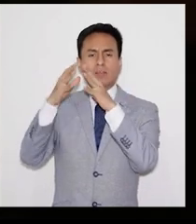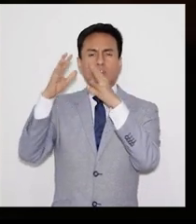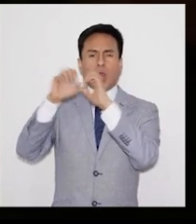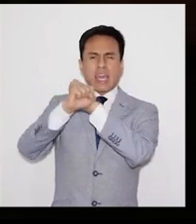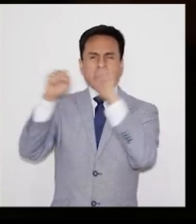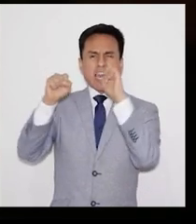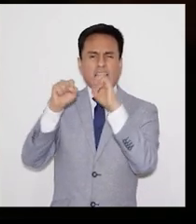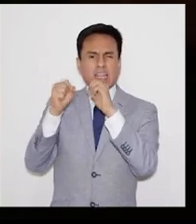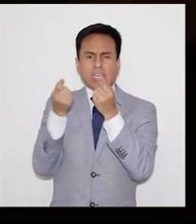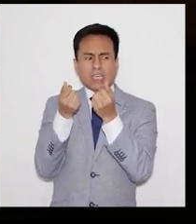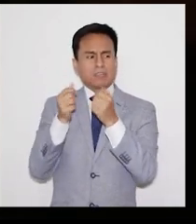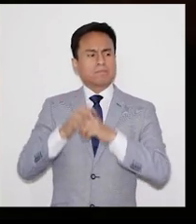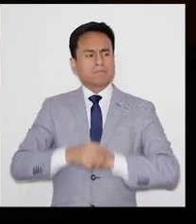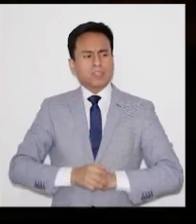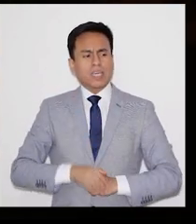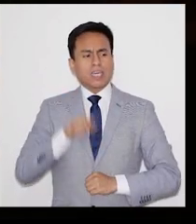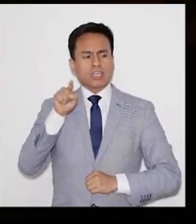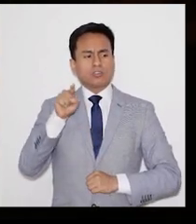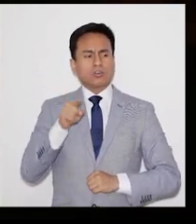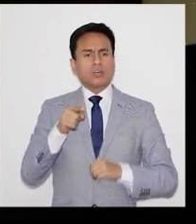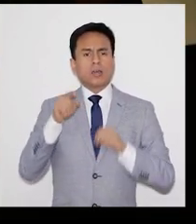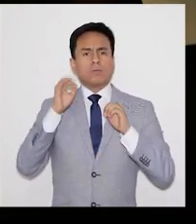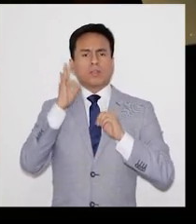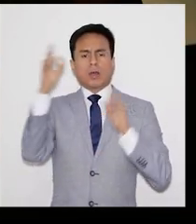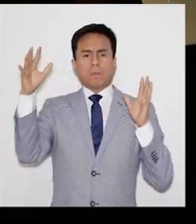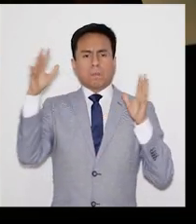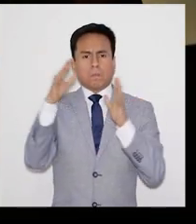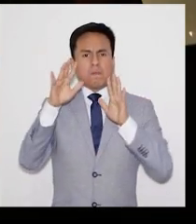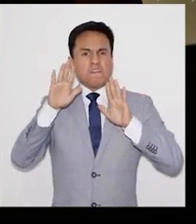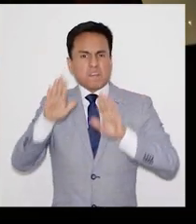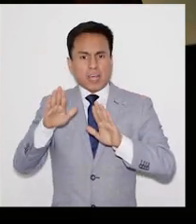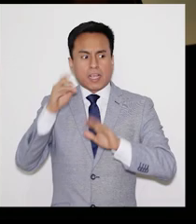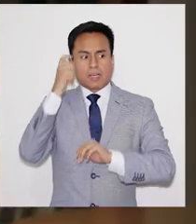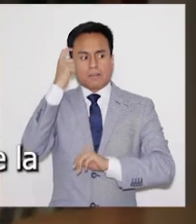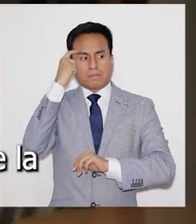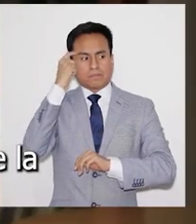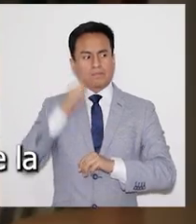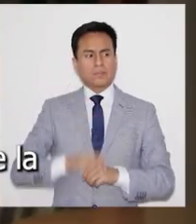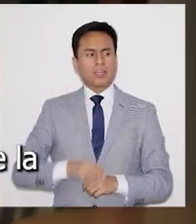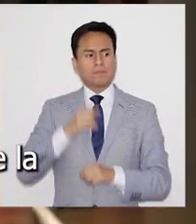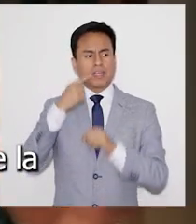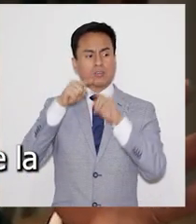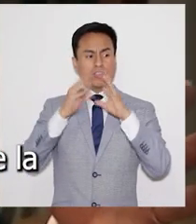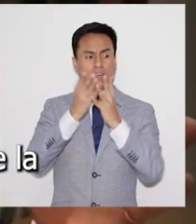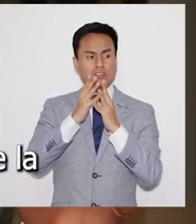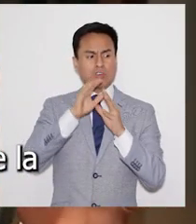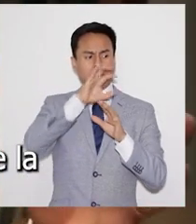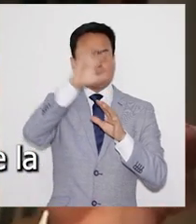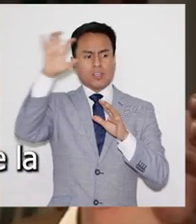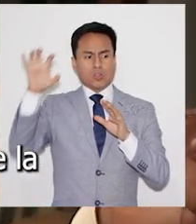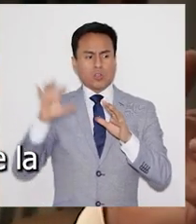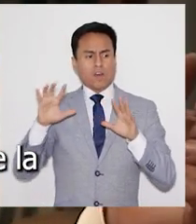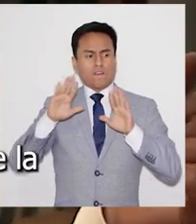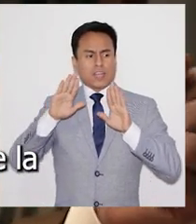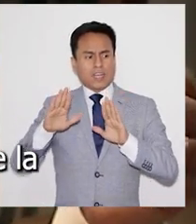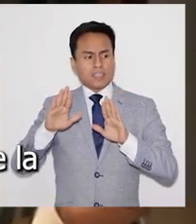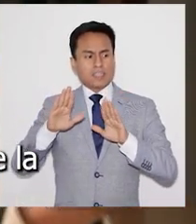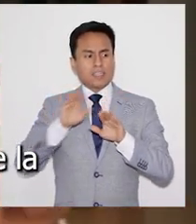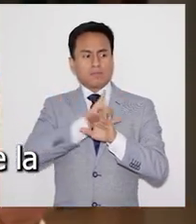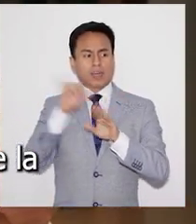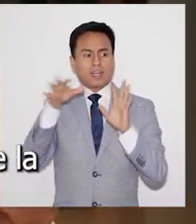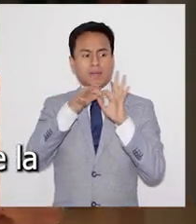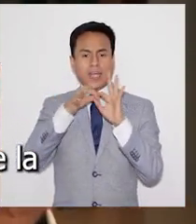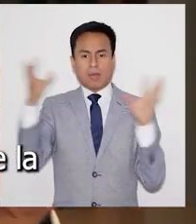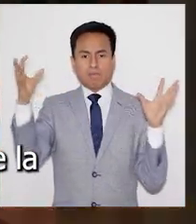explosion. And you expect things to slow down, all the pieces of the universe to slow down as